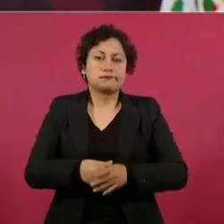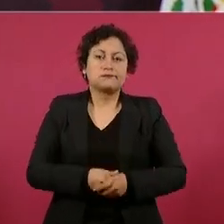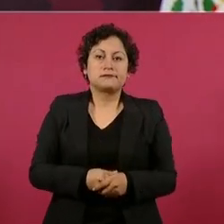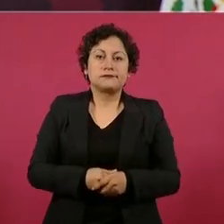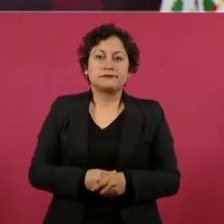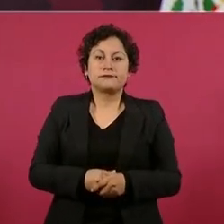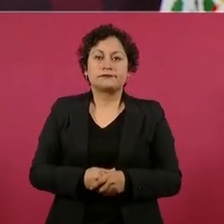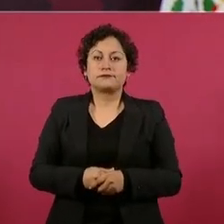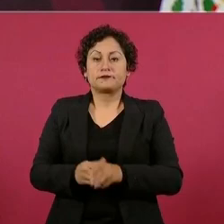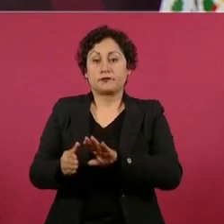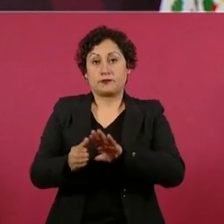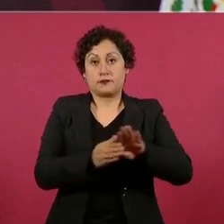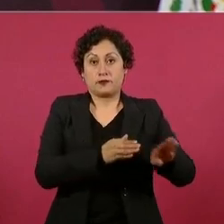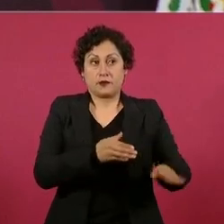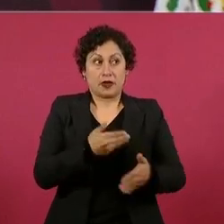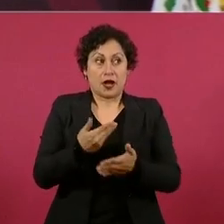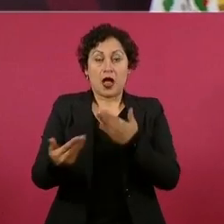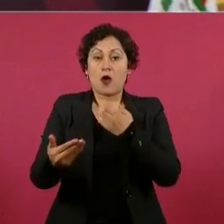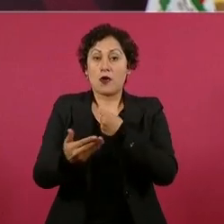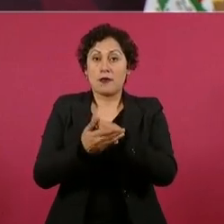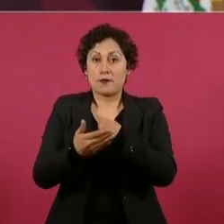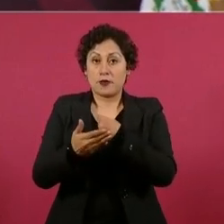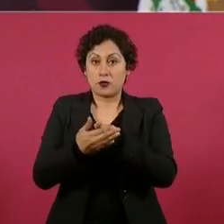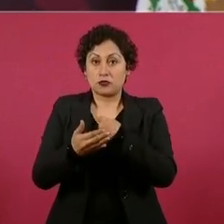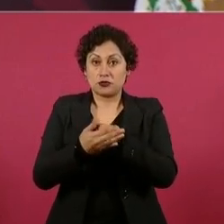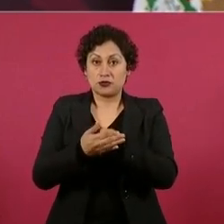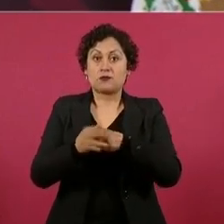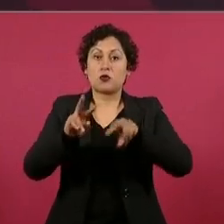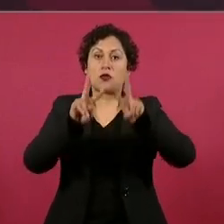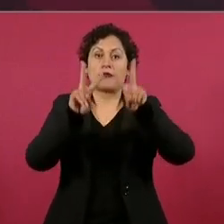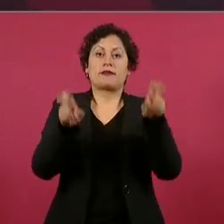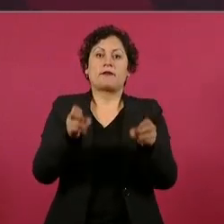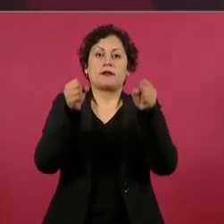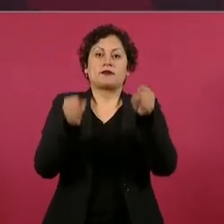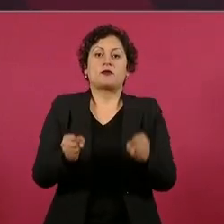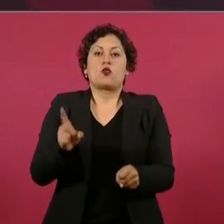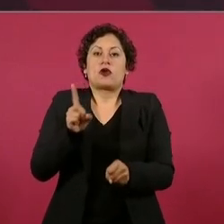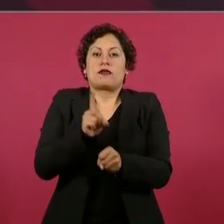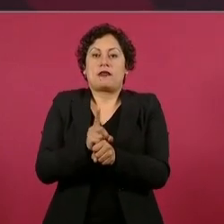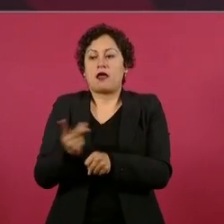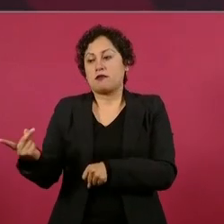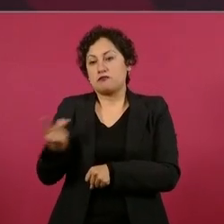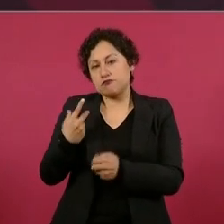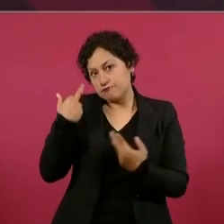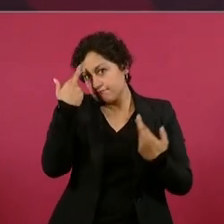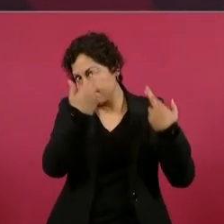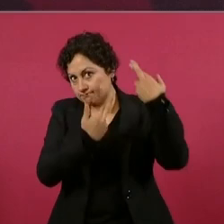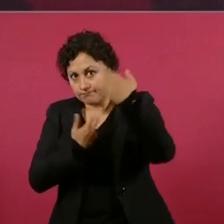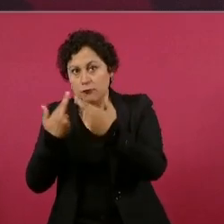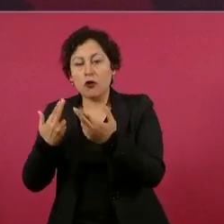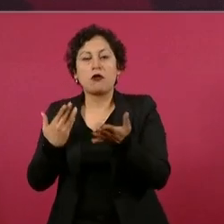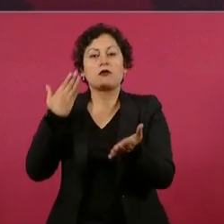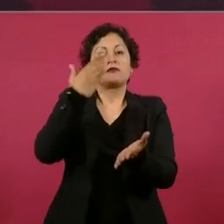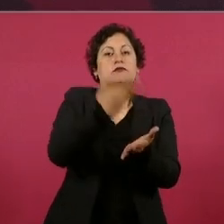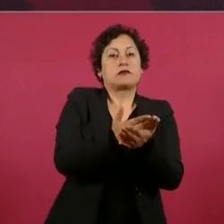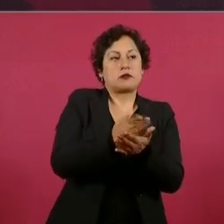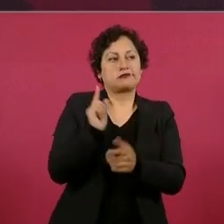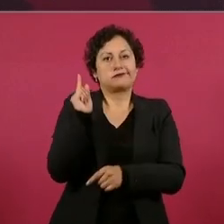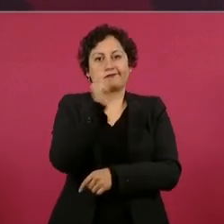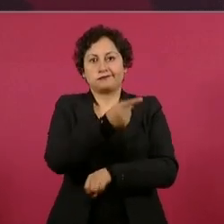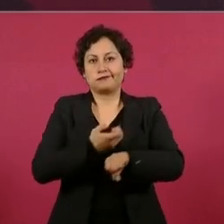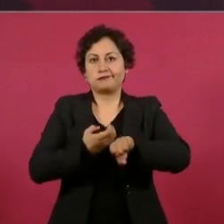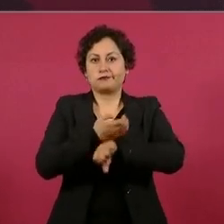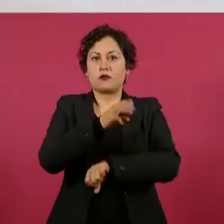Y ahora vamos a seguridad, a Michoacán. En el caso